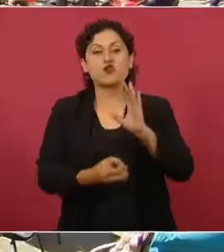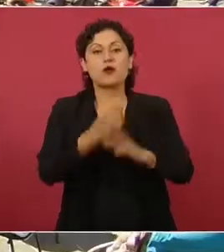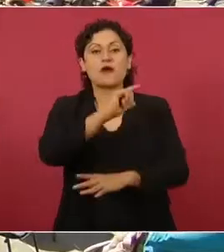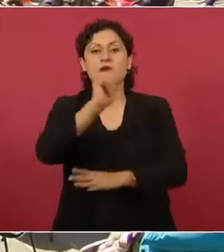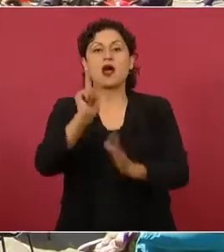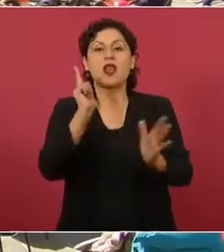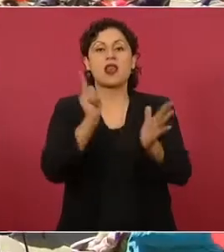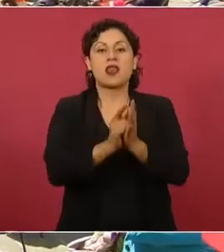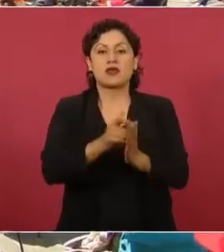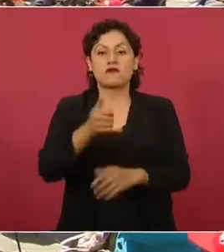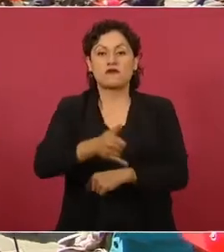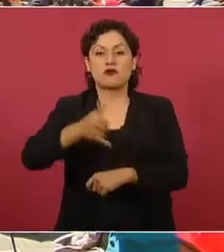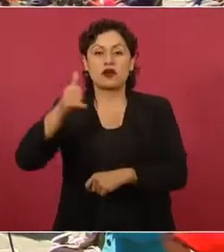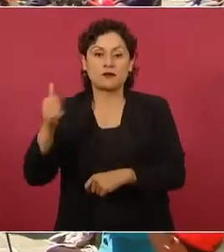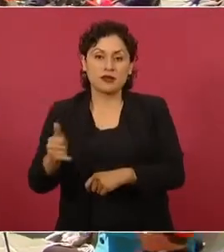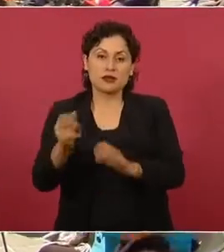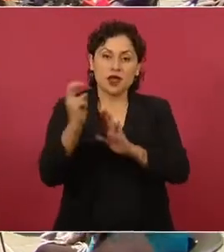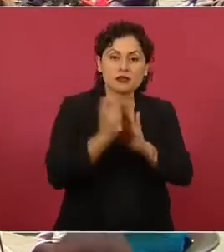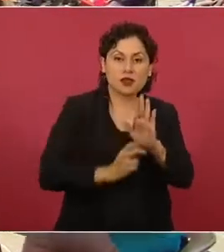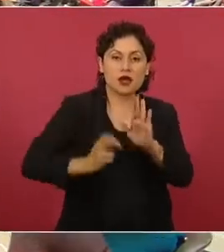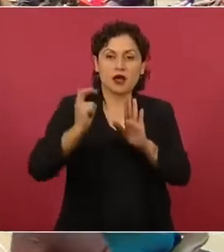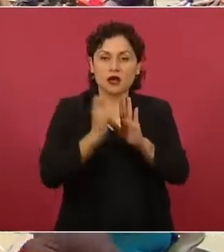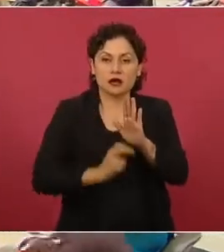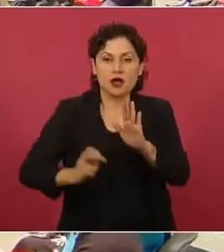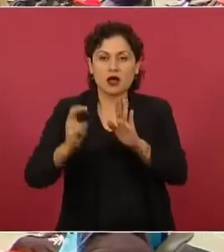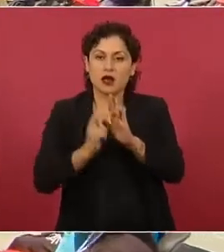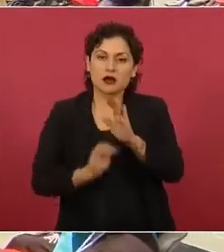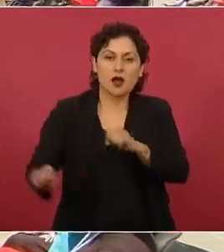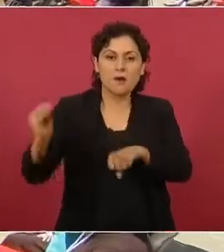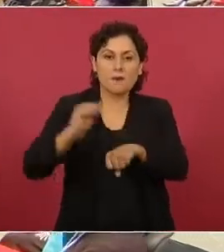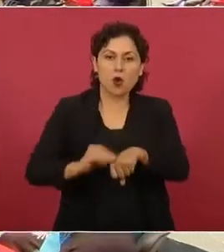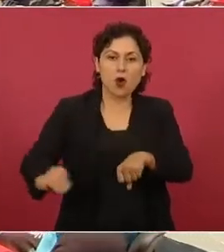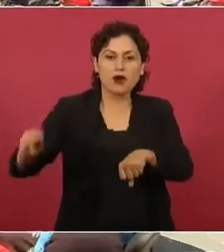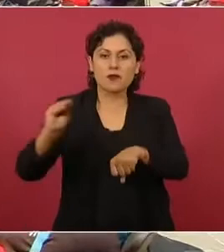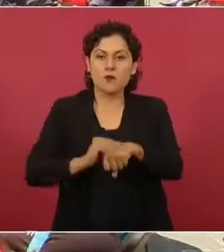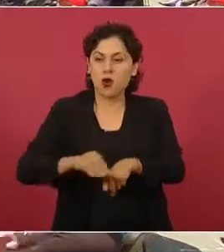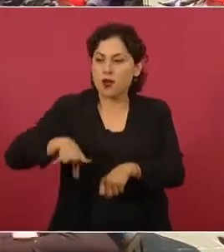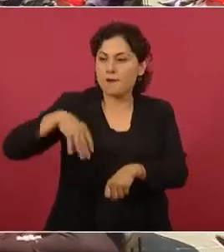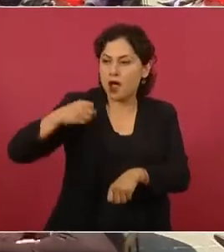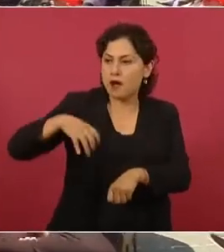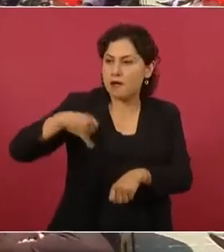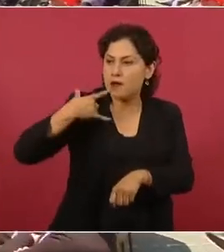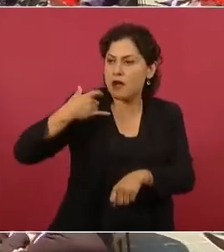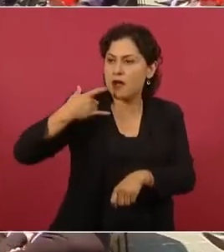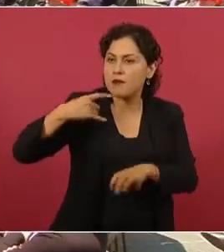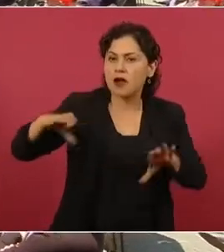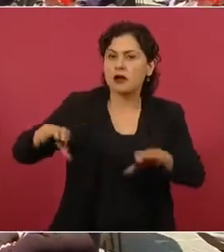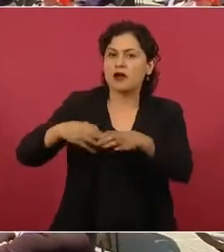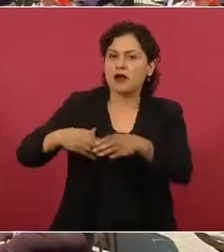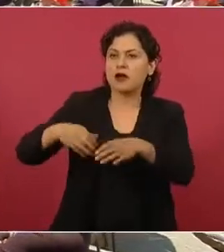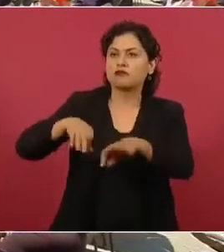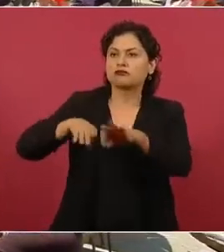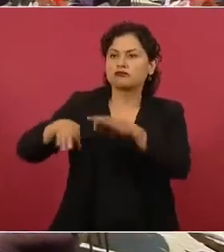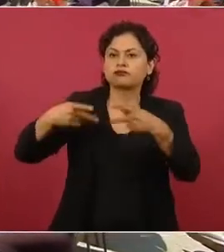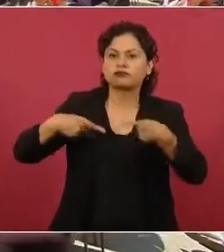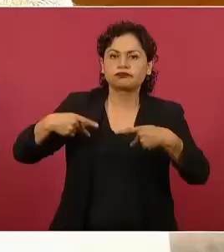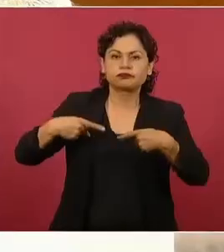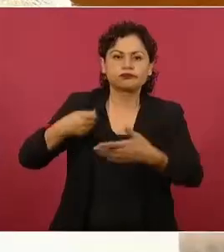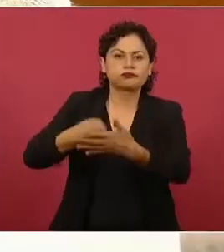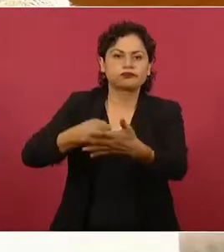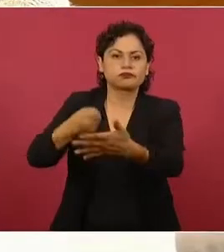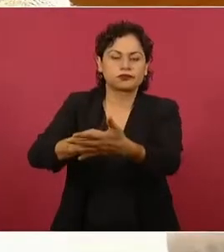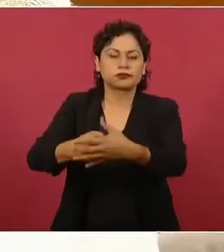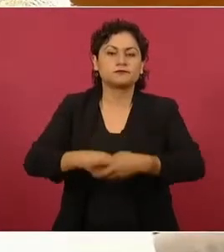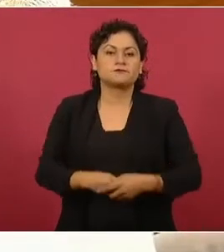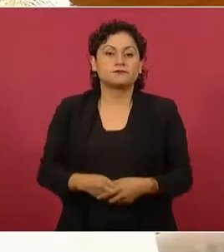fuera modernizando, incorporando las victorias de las luchas obreras y sociales. Tuvo que llegar la presente transformación